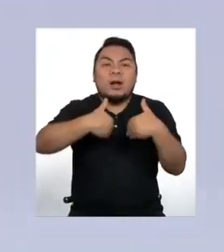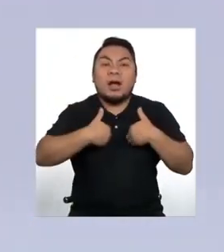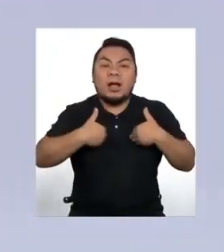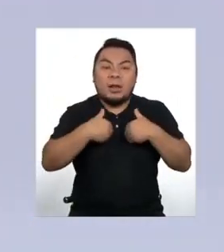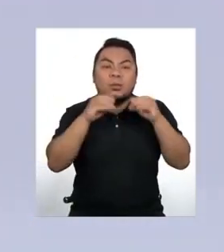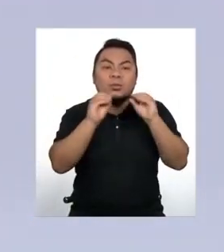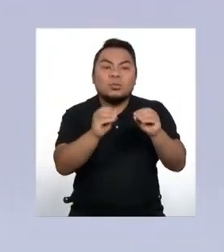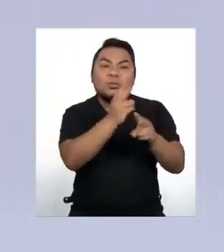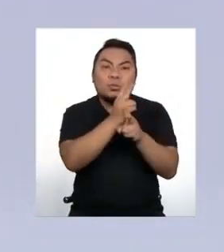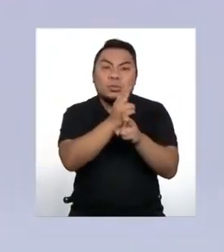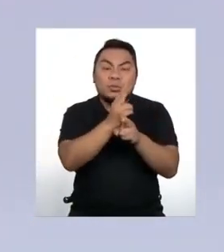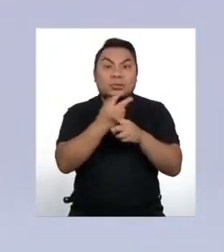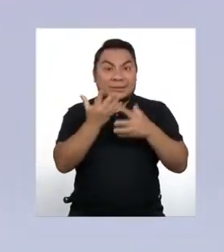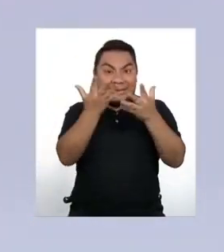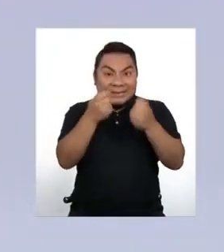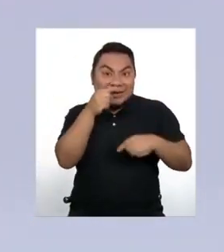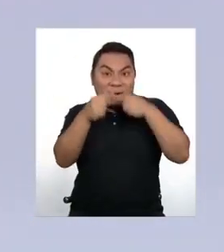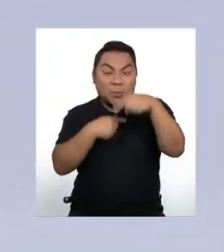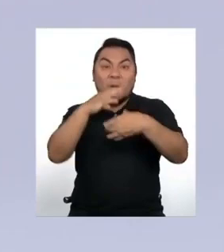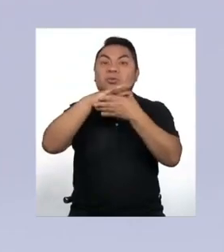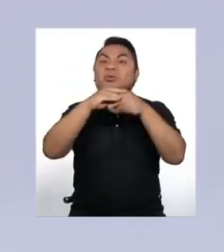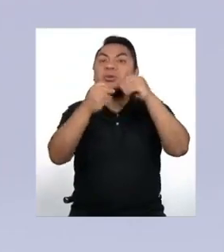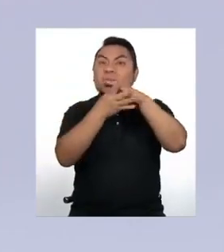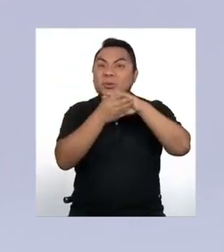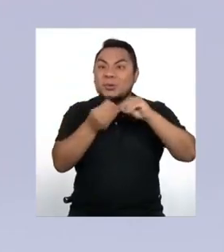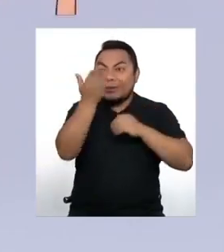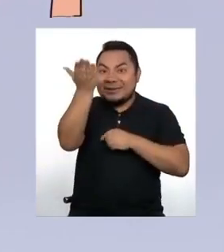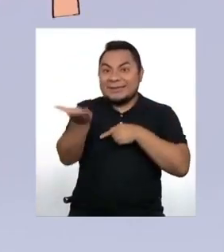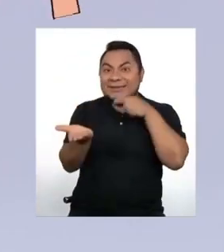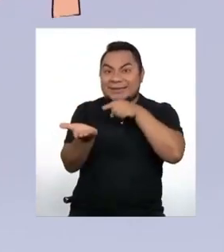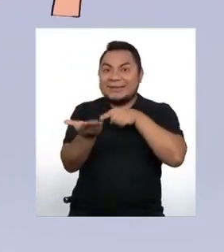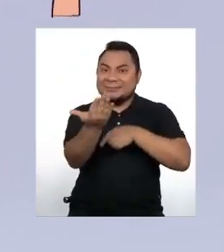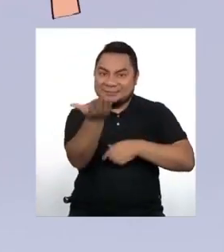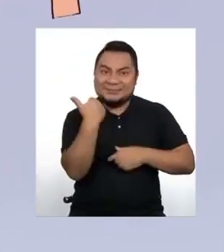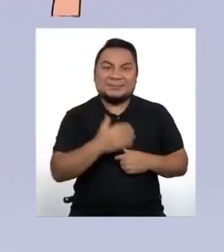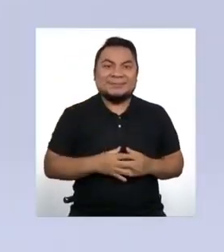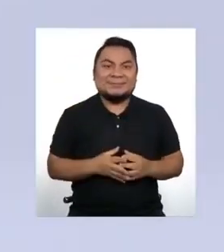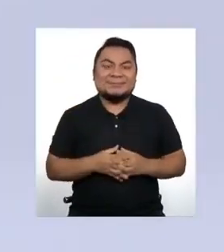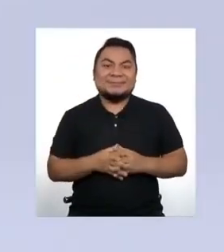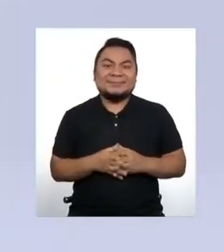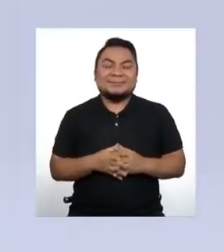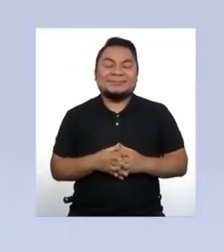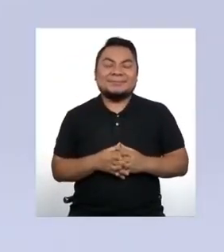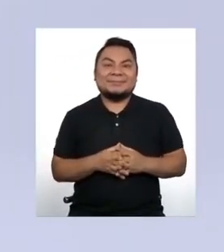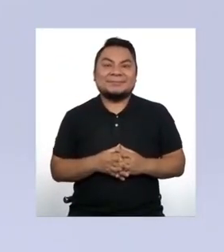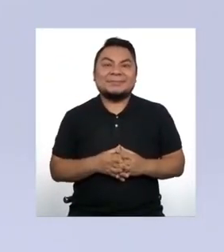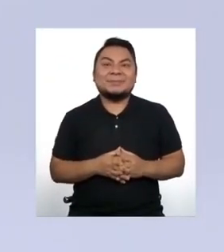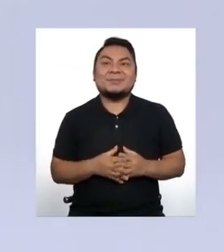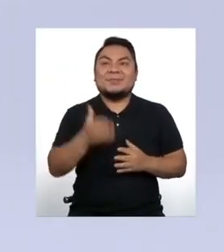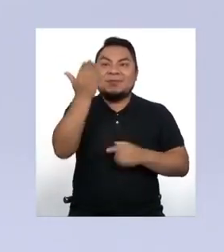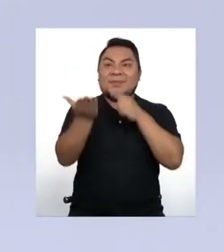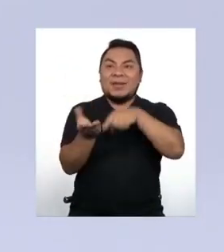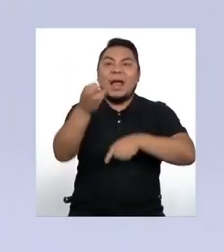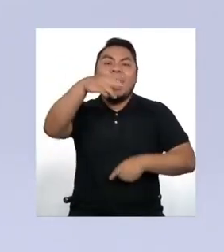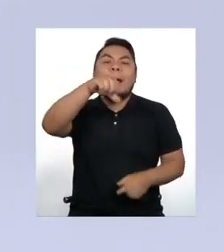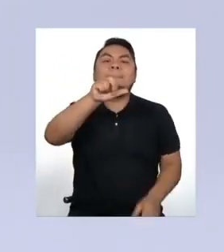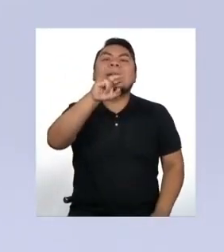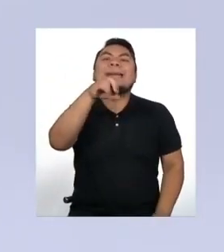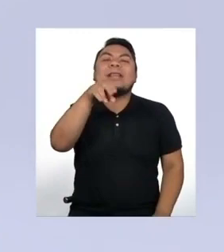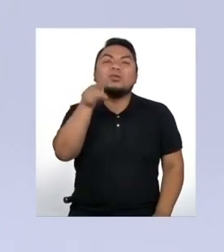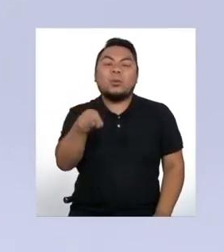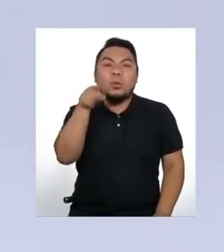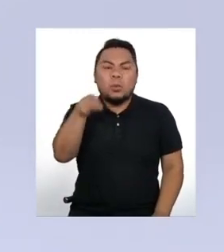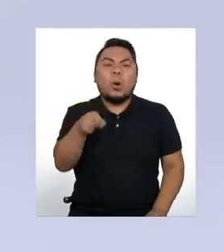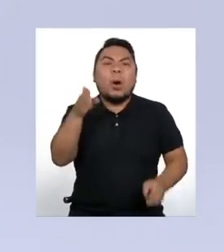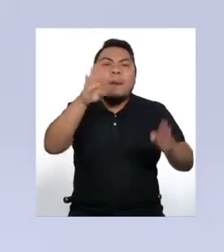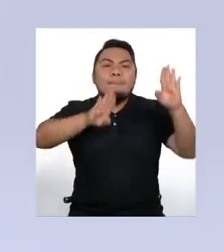Denise. No, Camote. ¿Y por qué tenemos que usar todos mascarillas? Porque tenemos que protegernos del